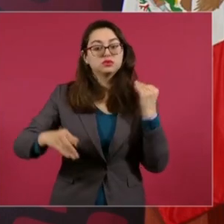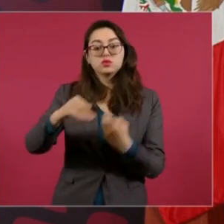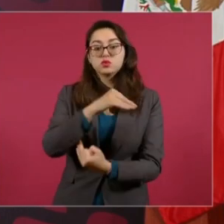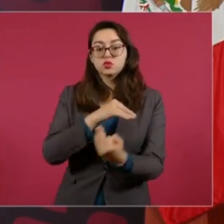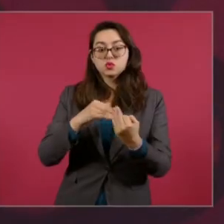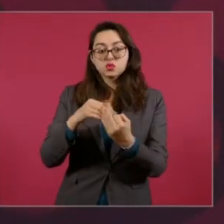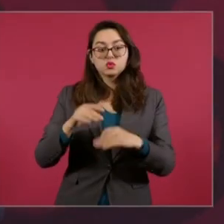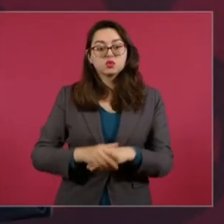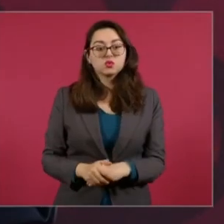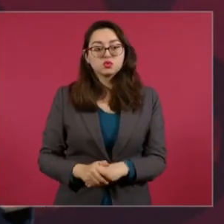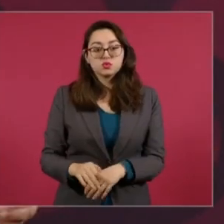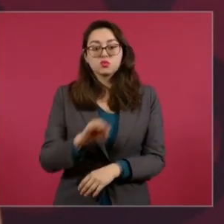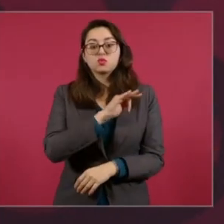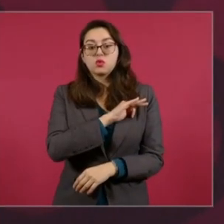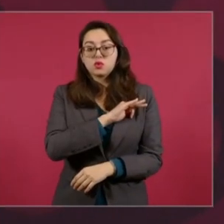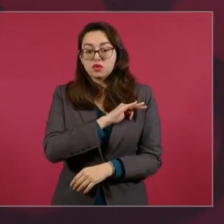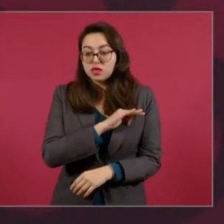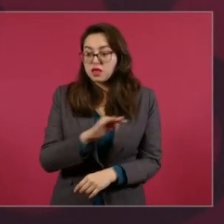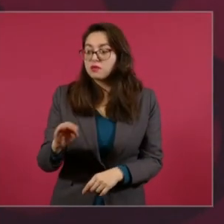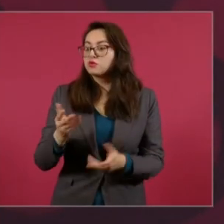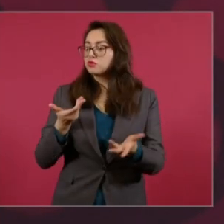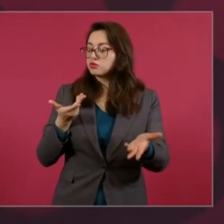Y nos podemos entender muy bien.